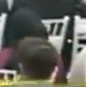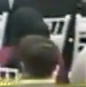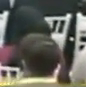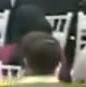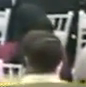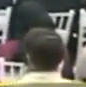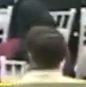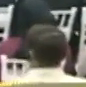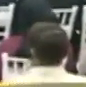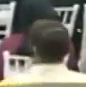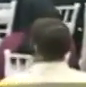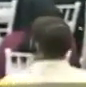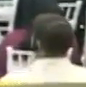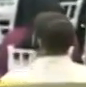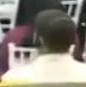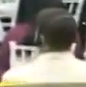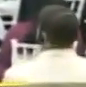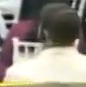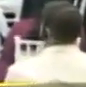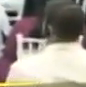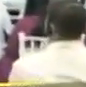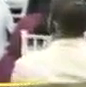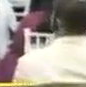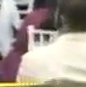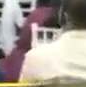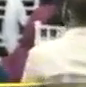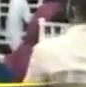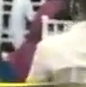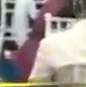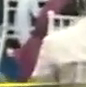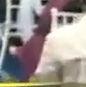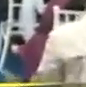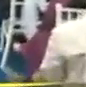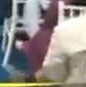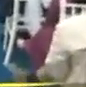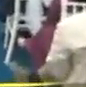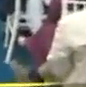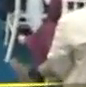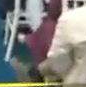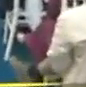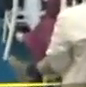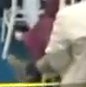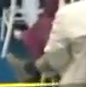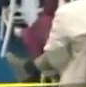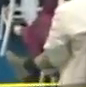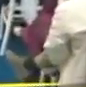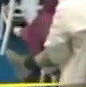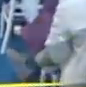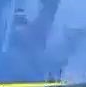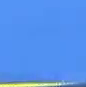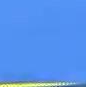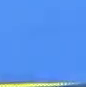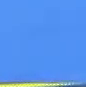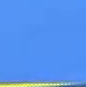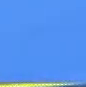oficial del presidente Nicolás Maduro a la República de Turquía en el mes de octubre de